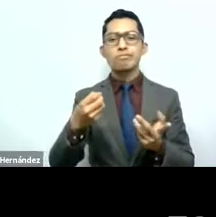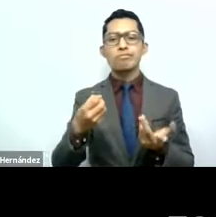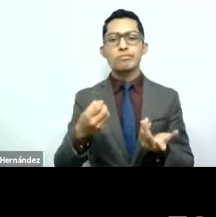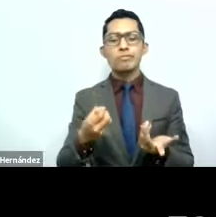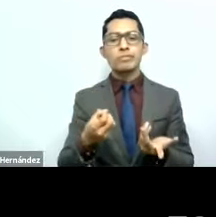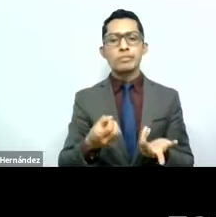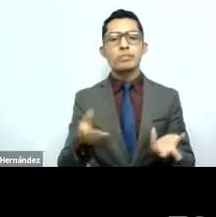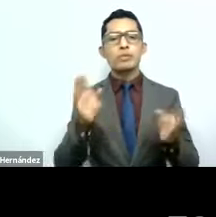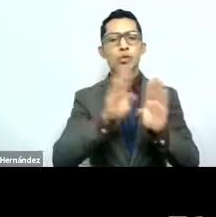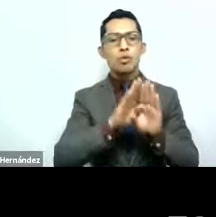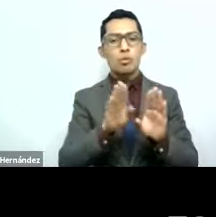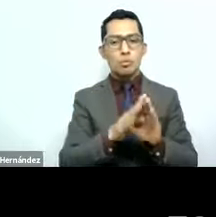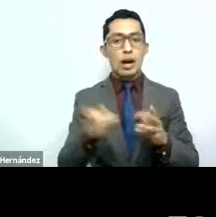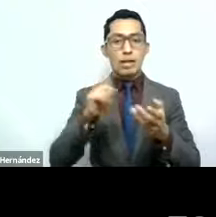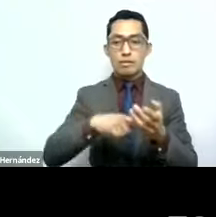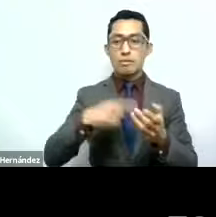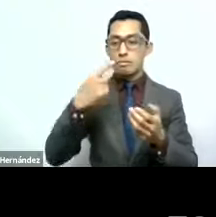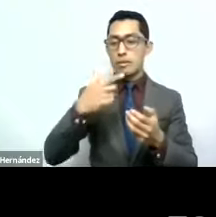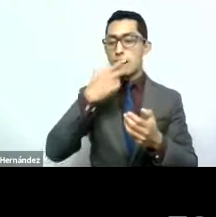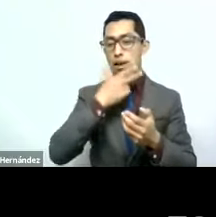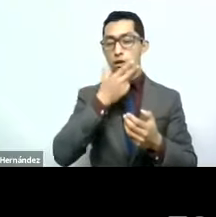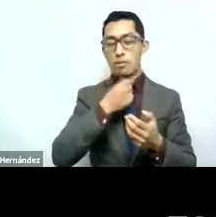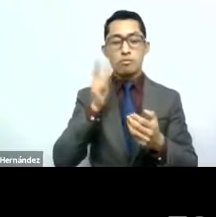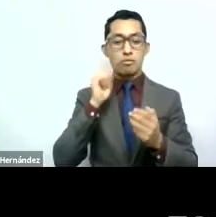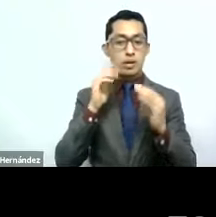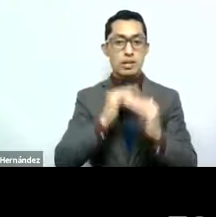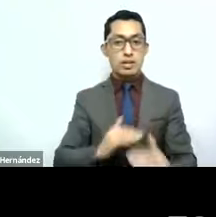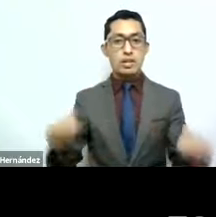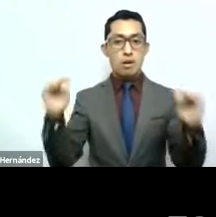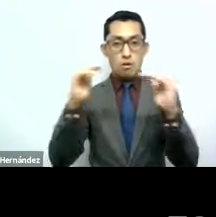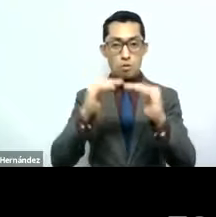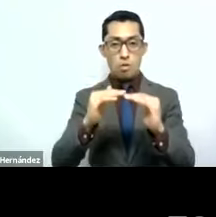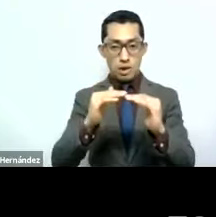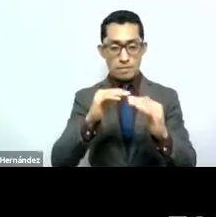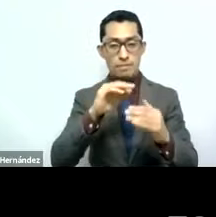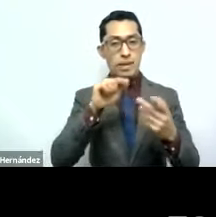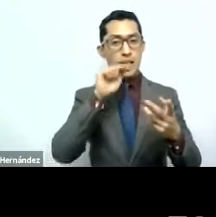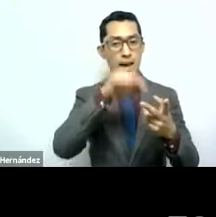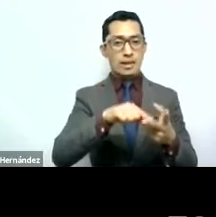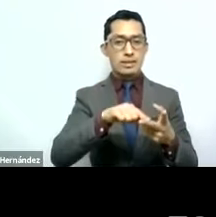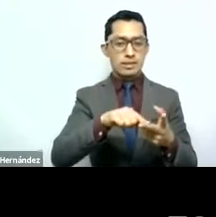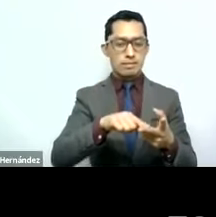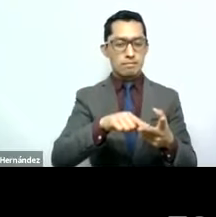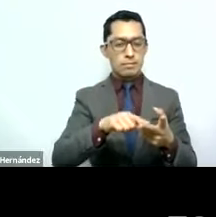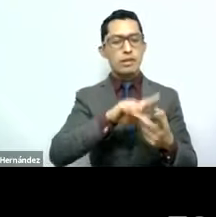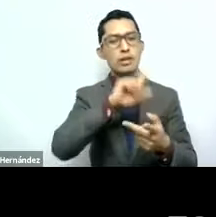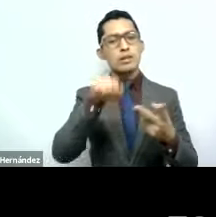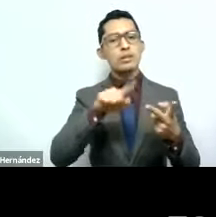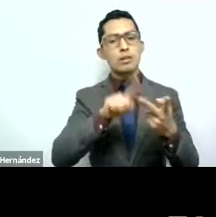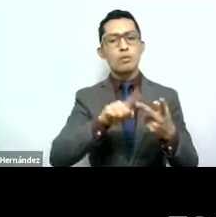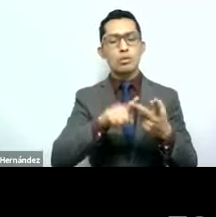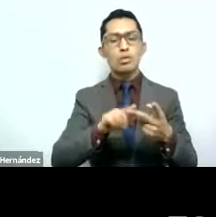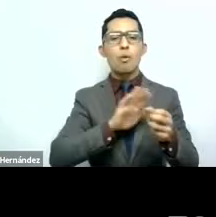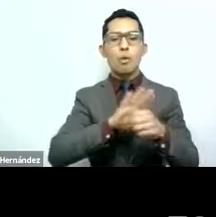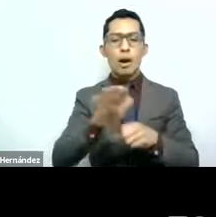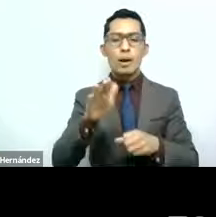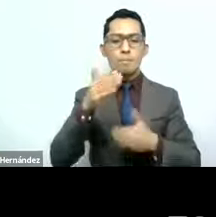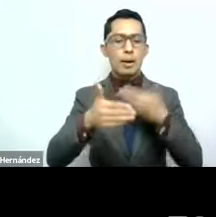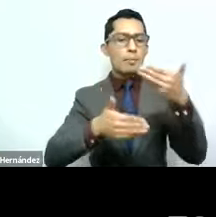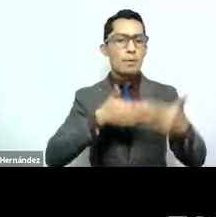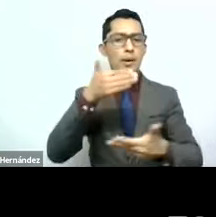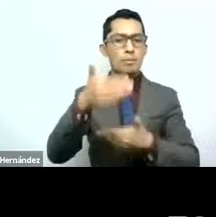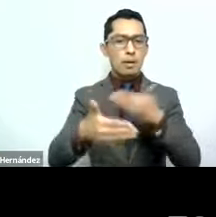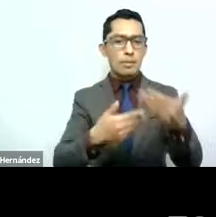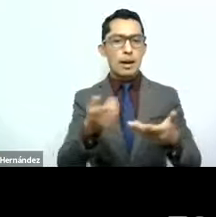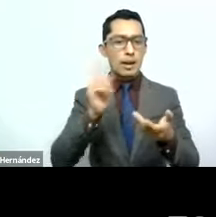utilizar el test de igualdad y, en segundo término, cuáles son los pasos en los que se